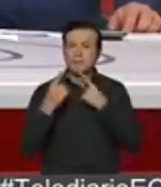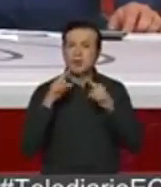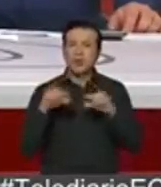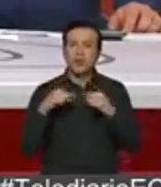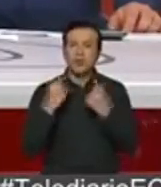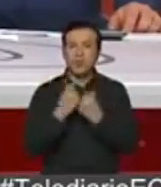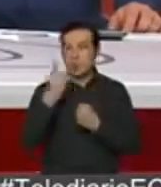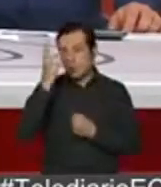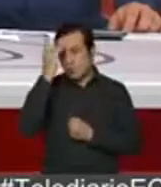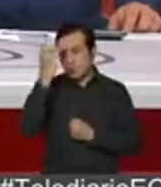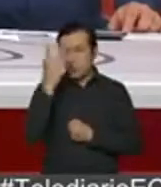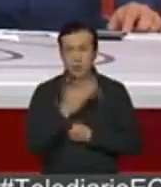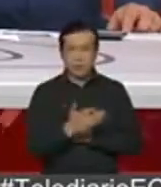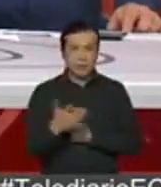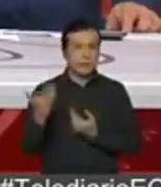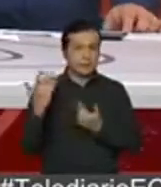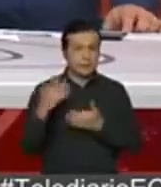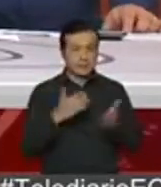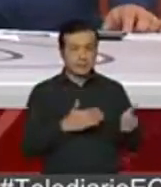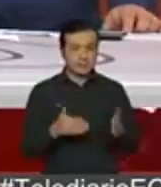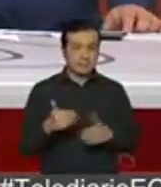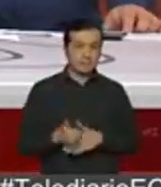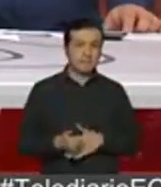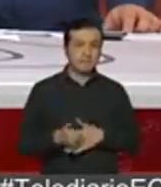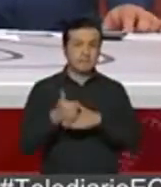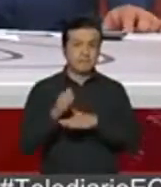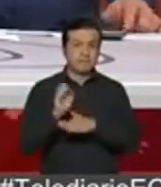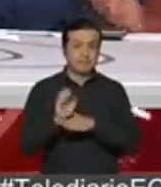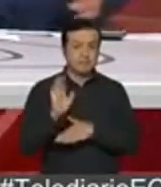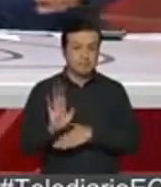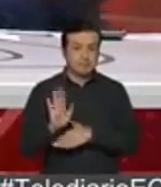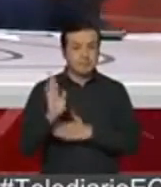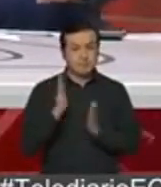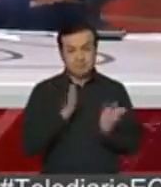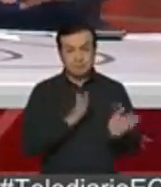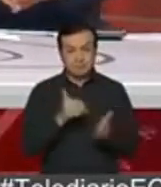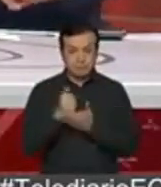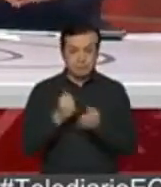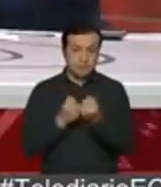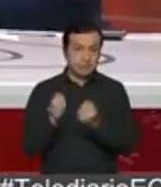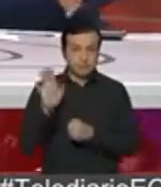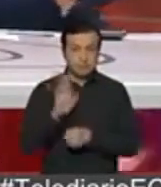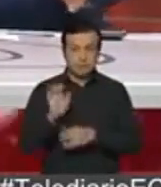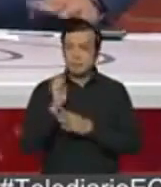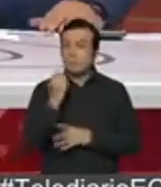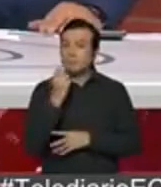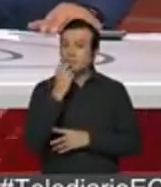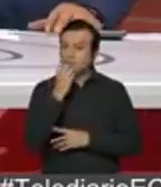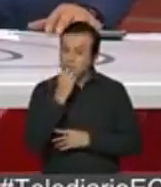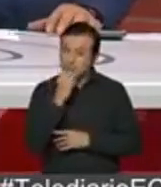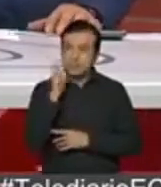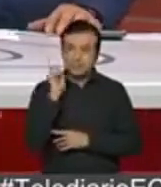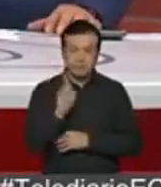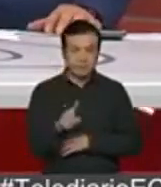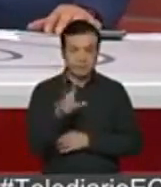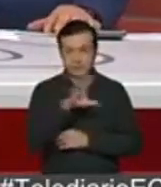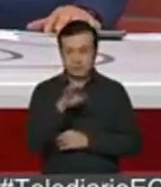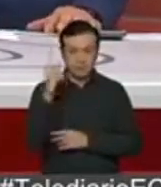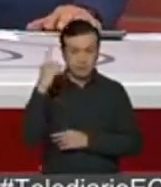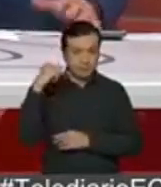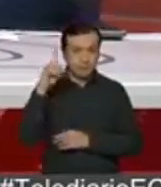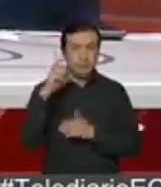de tenedores de bonos que llevaron a cabo las autoridades de Ecuador ha permitido al país ahorrar aproximadamente unos 1.500 millones